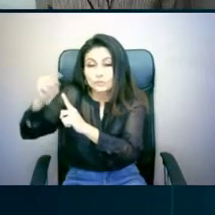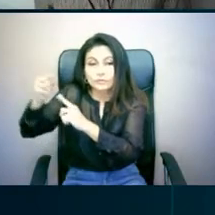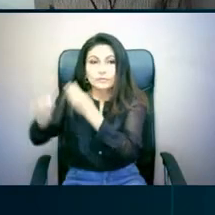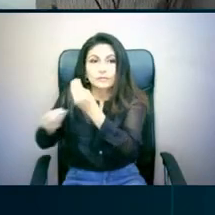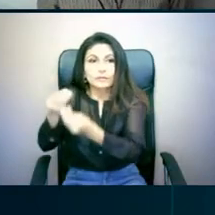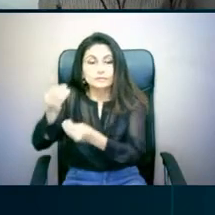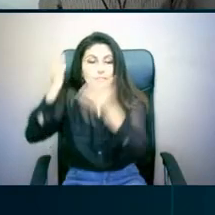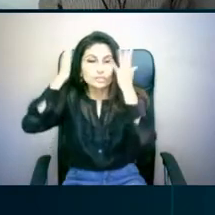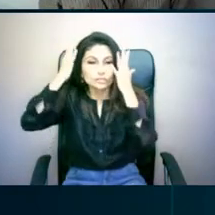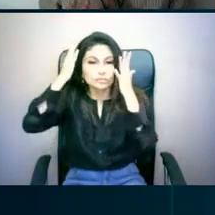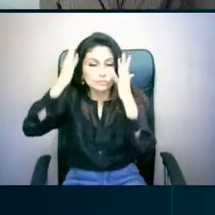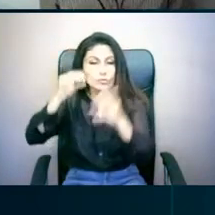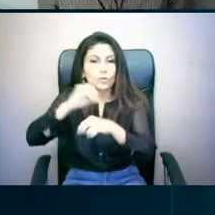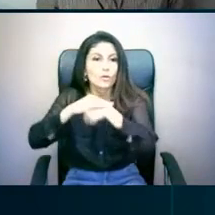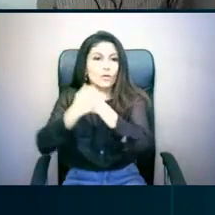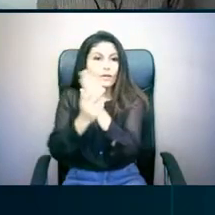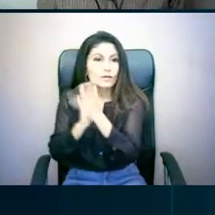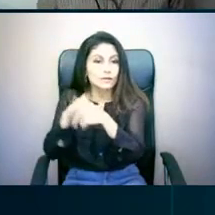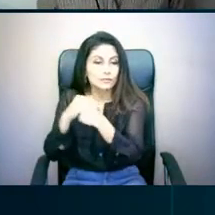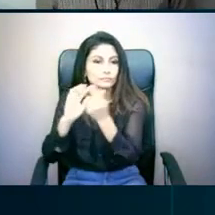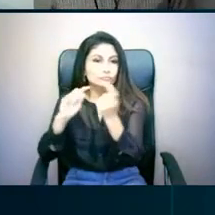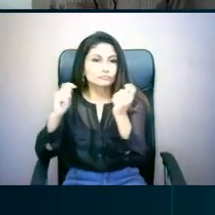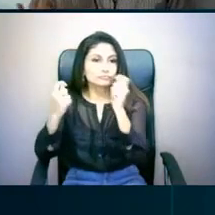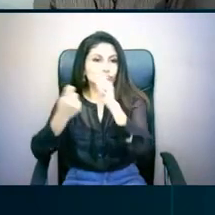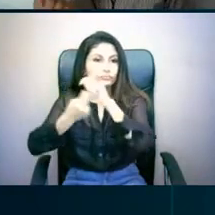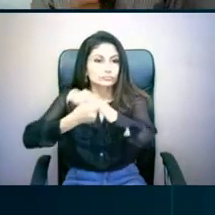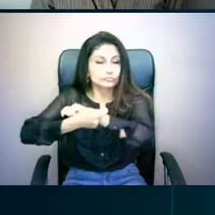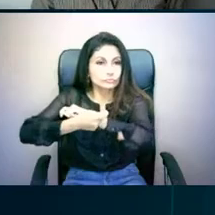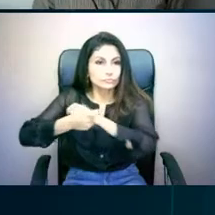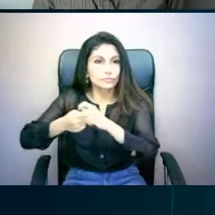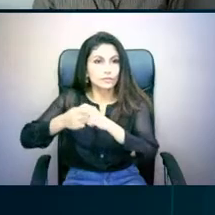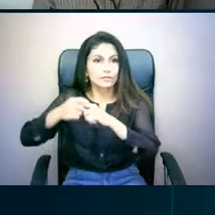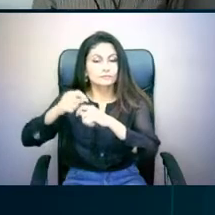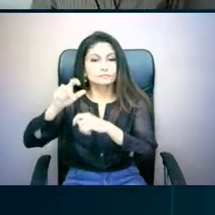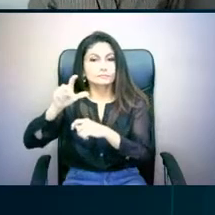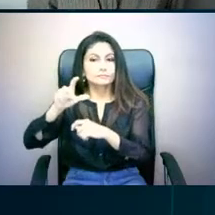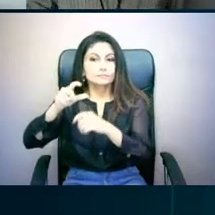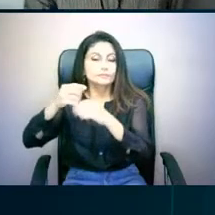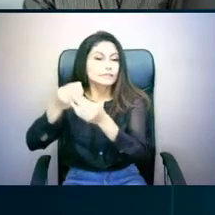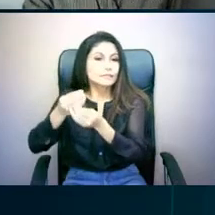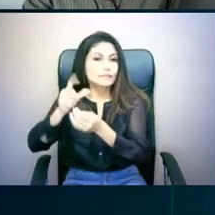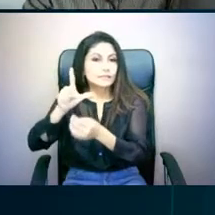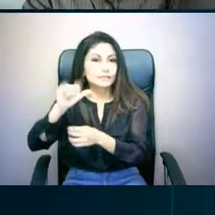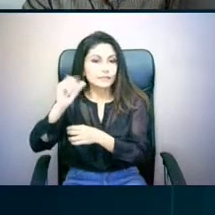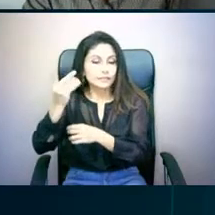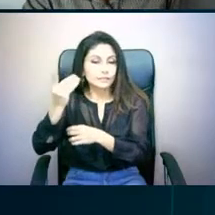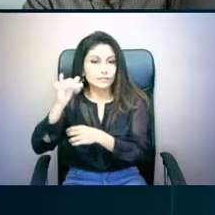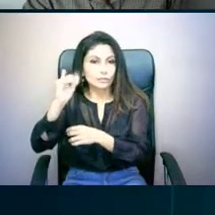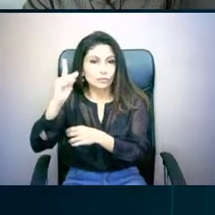nos convierten en líquidos, ¿cierto? Al acidificar este medio. Por eso es que